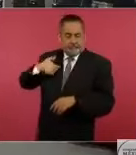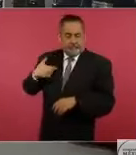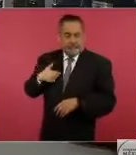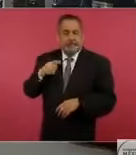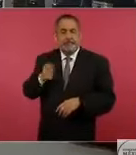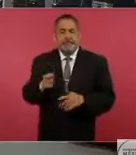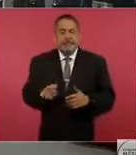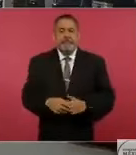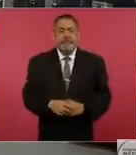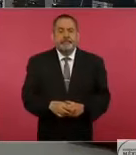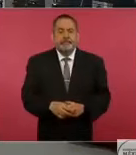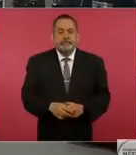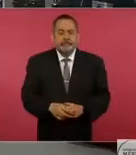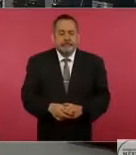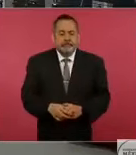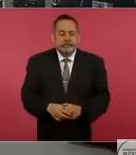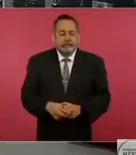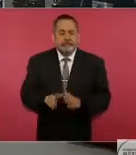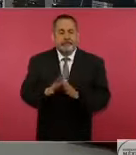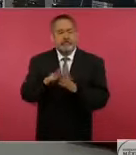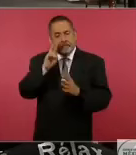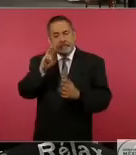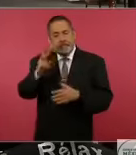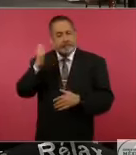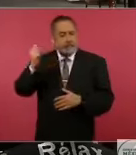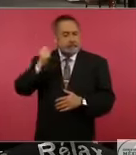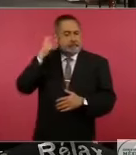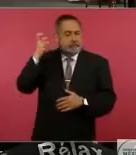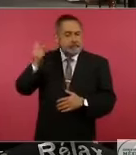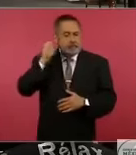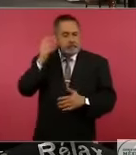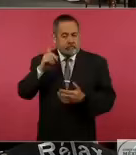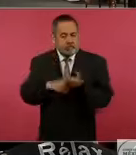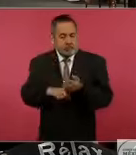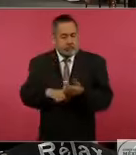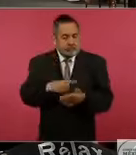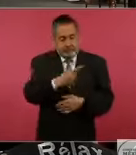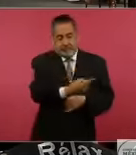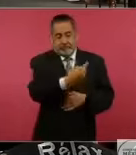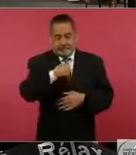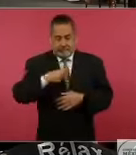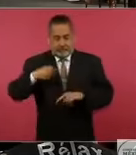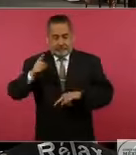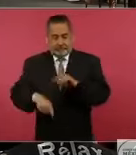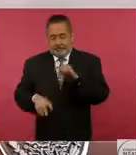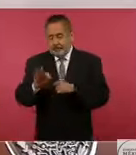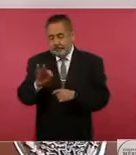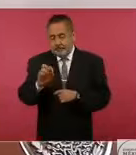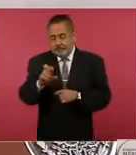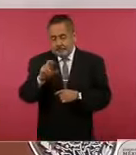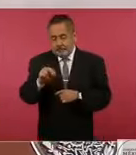que vean el discurso del desafuero. Lo que dije,